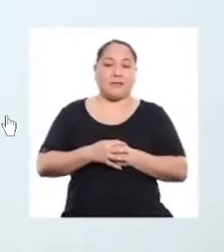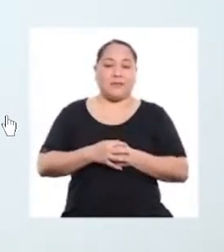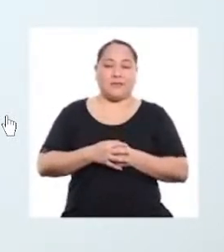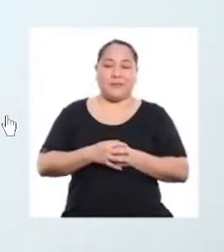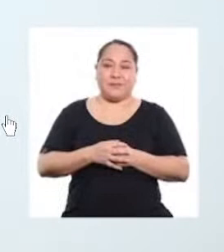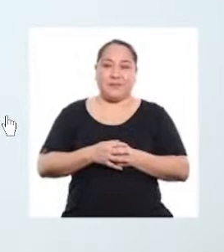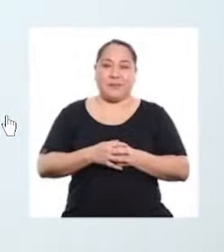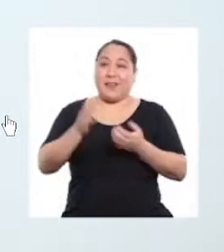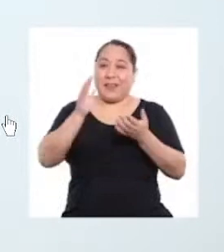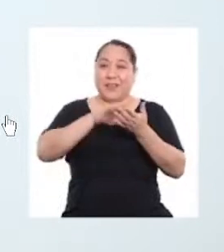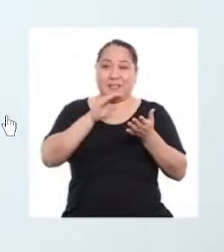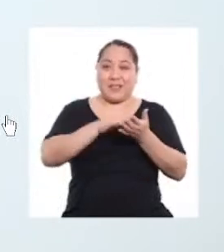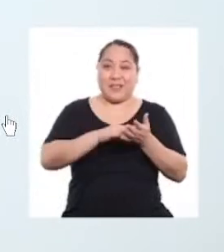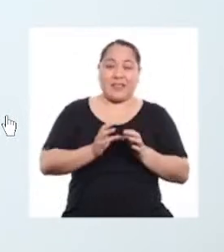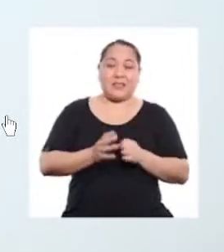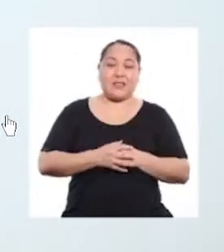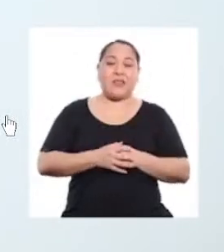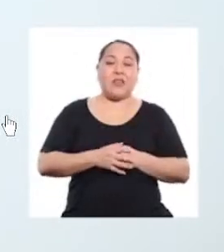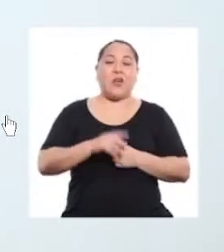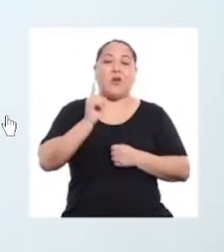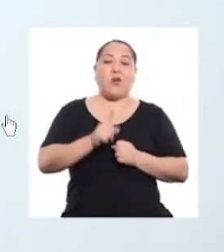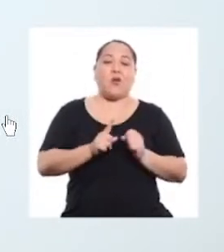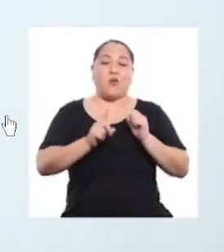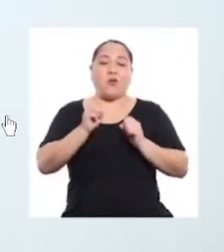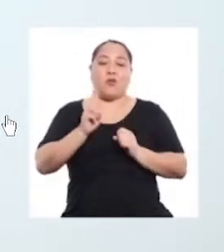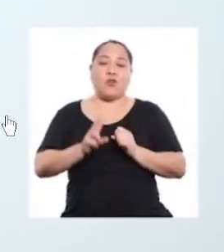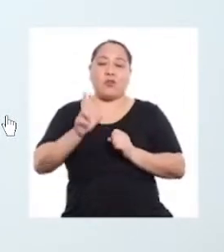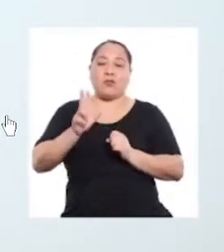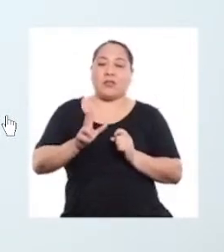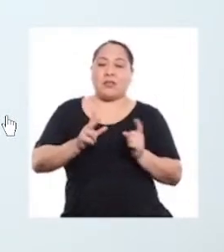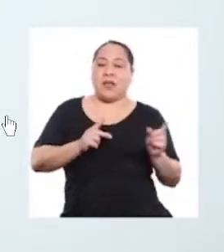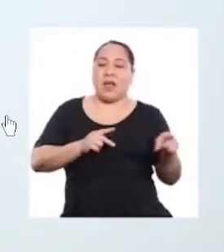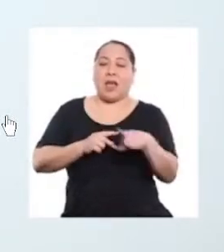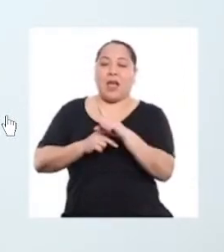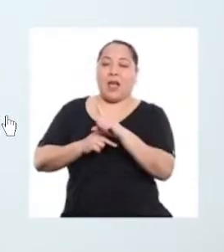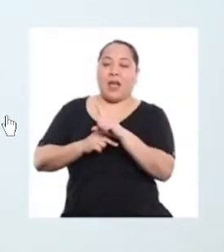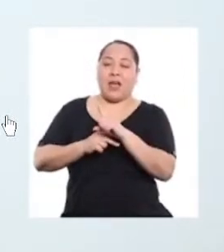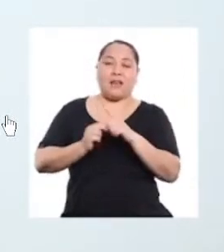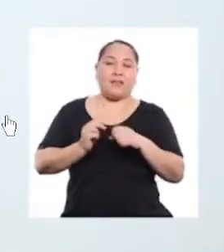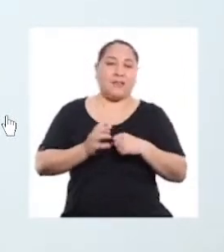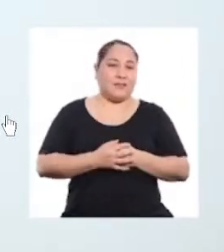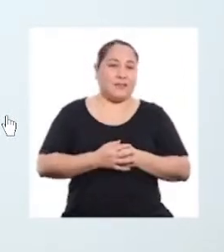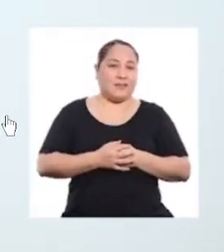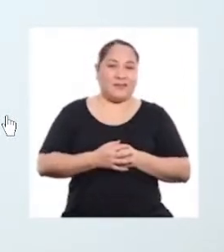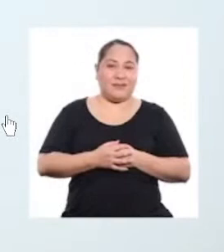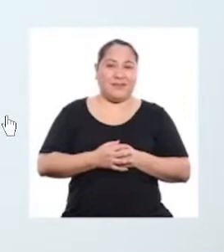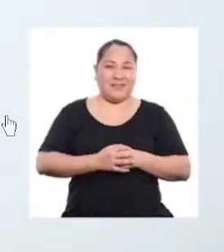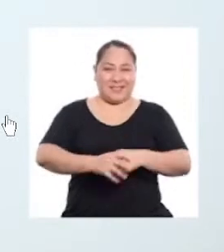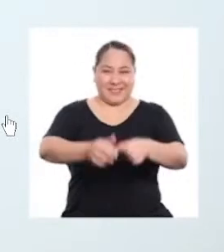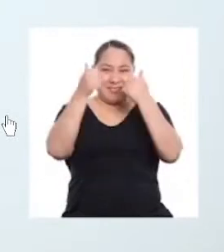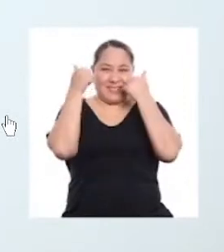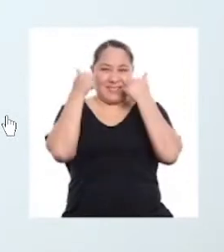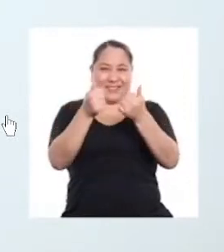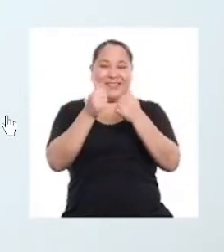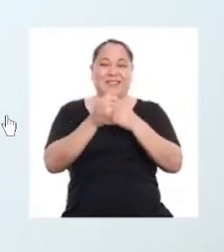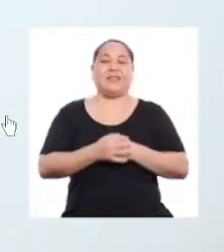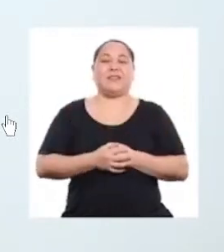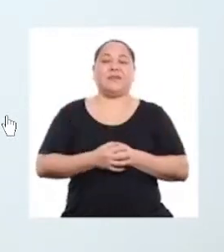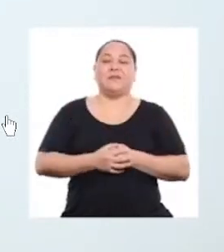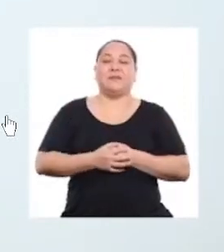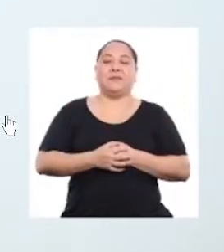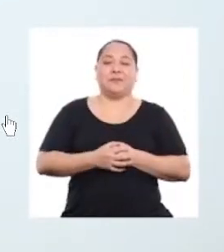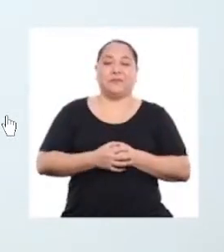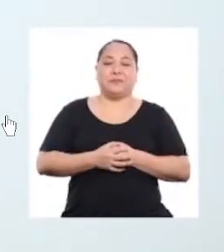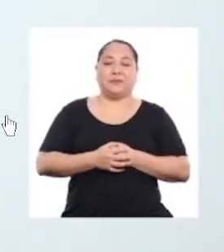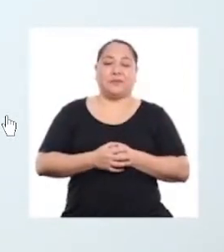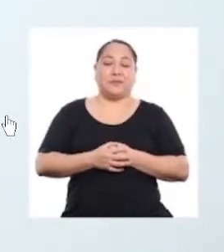¡Ah! Una vez más. Va. 1, 2, 3. ¡Ah! Eso es.